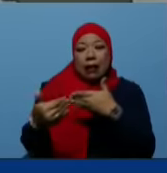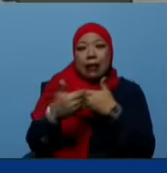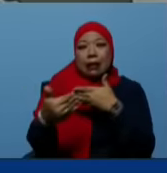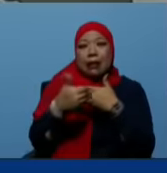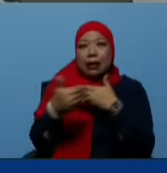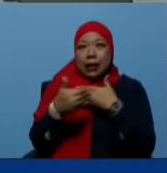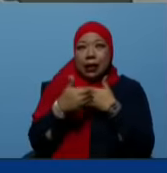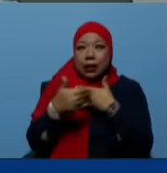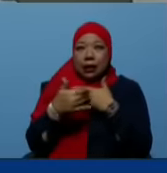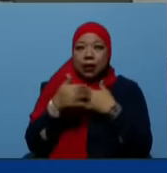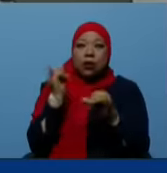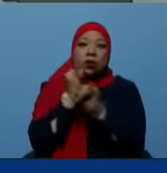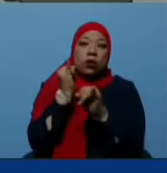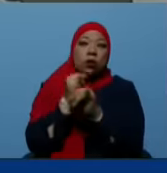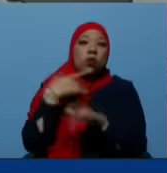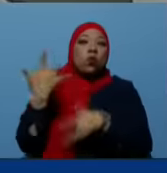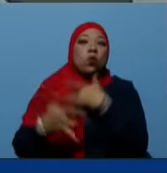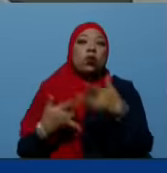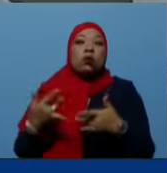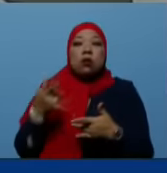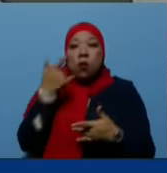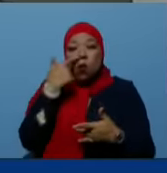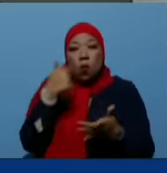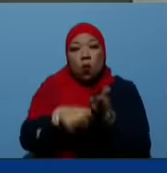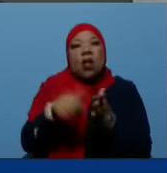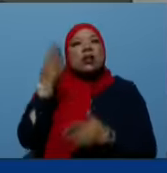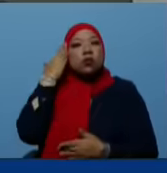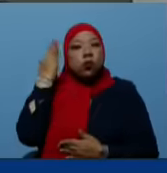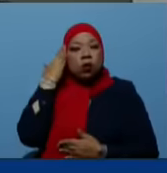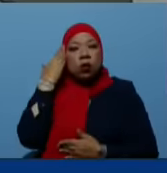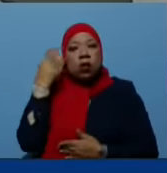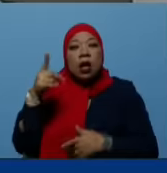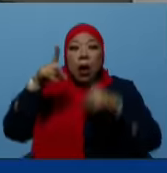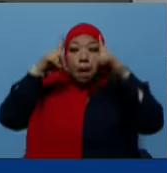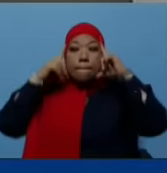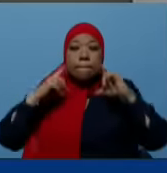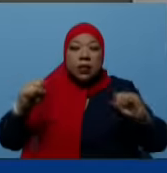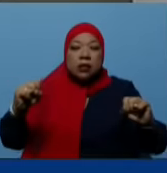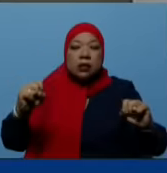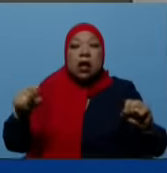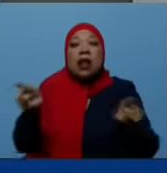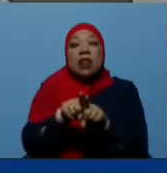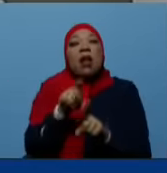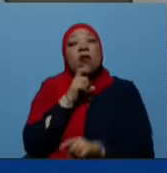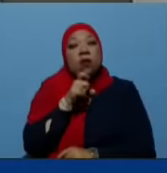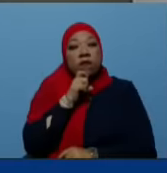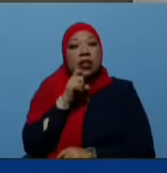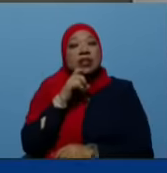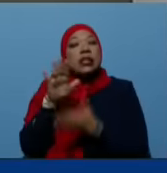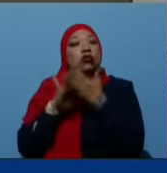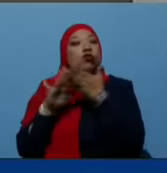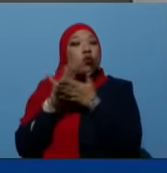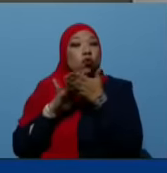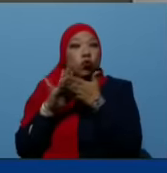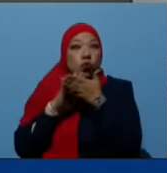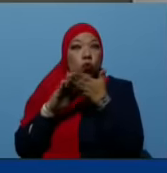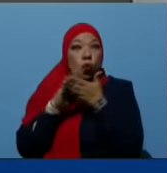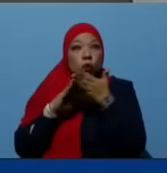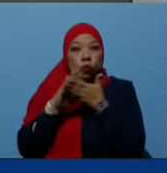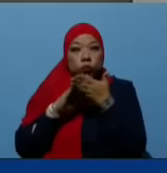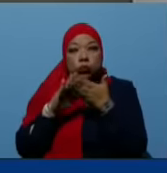Esos virus y esos mecanismos dejan su huella, como saben los especialistas, las trazas. Y todas las trazas